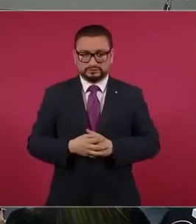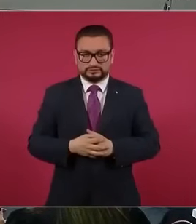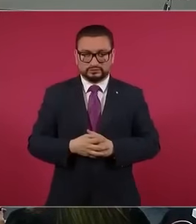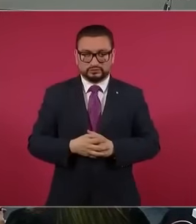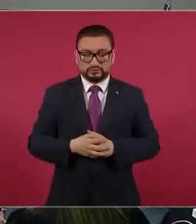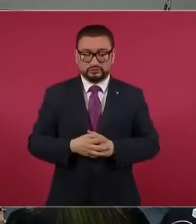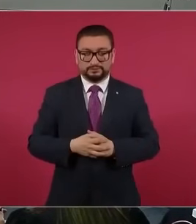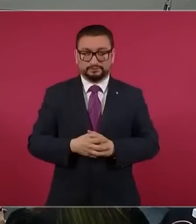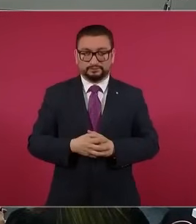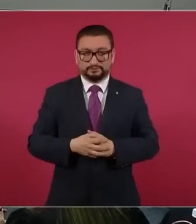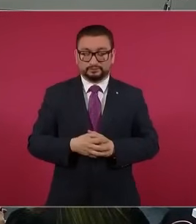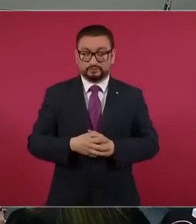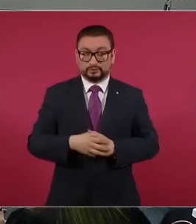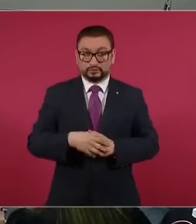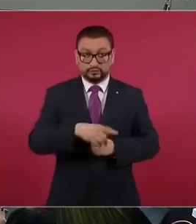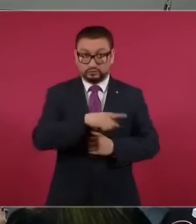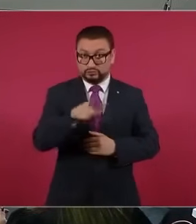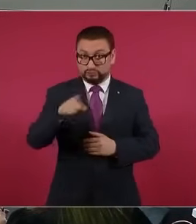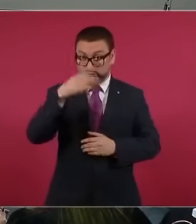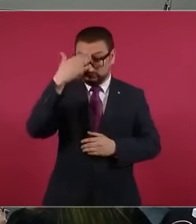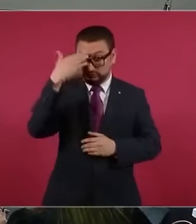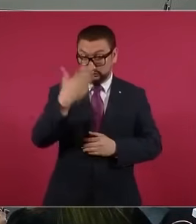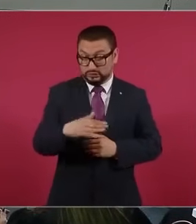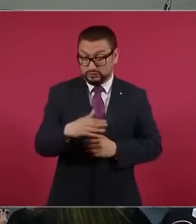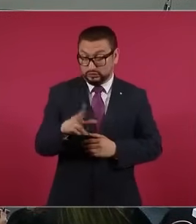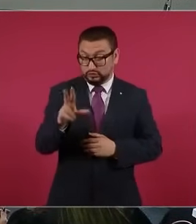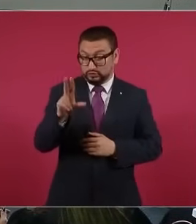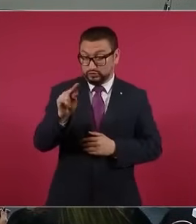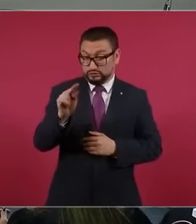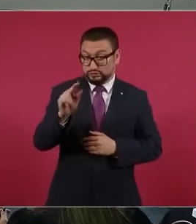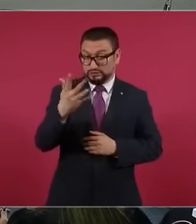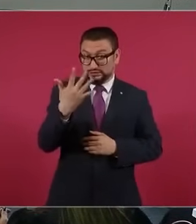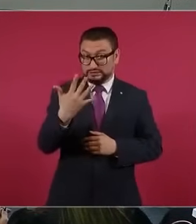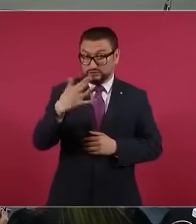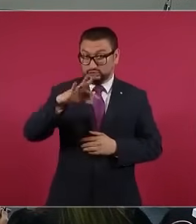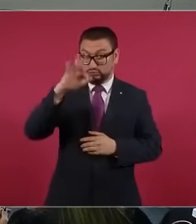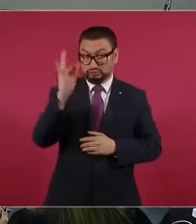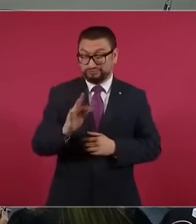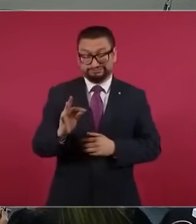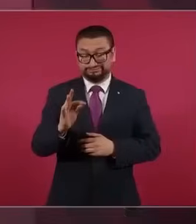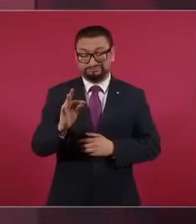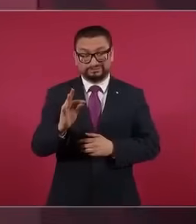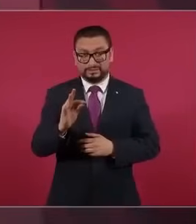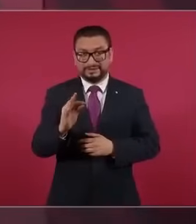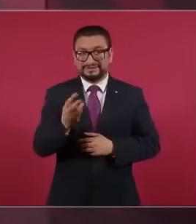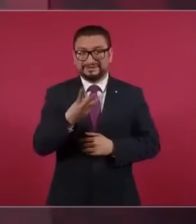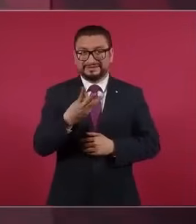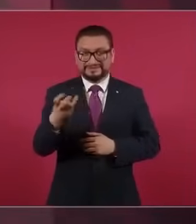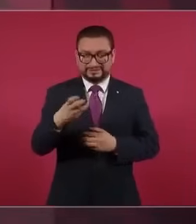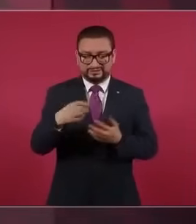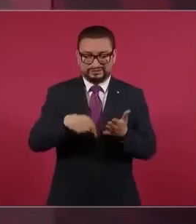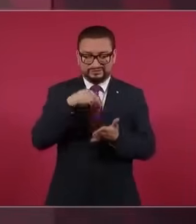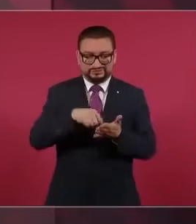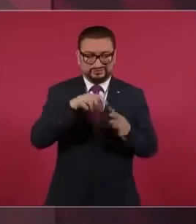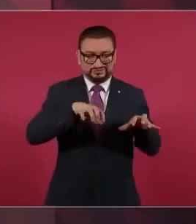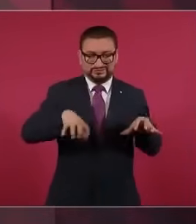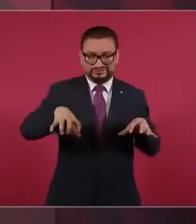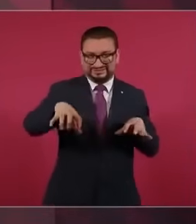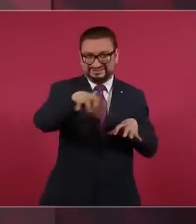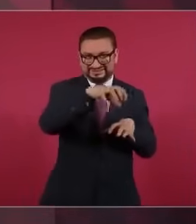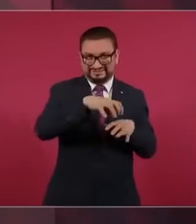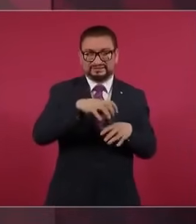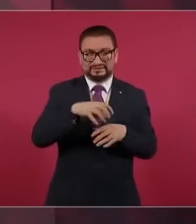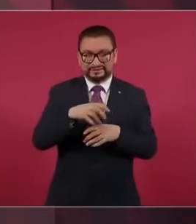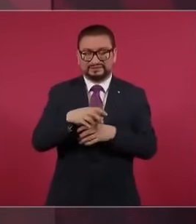¿Saben ustedes que en el 85% de los 300 distritos